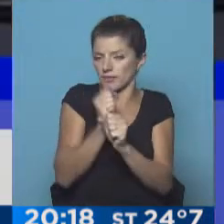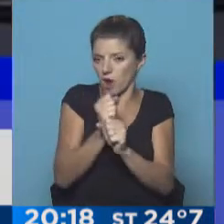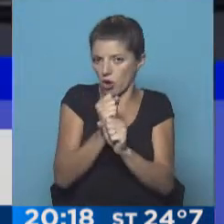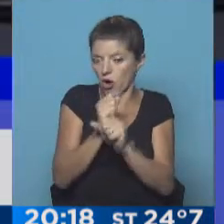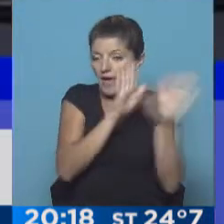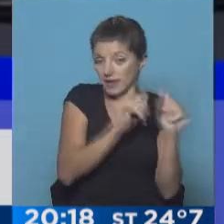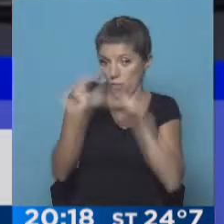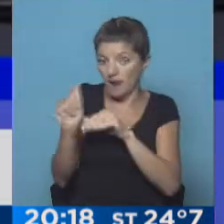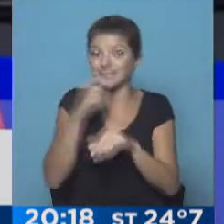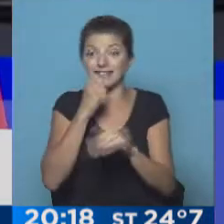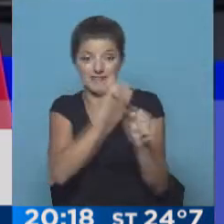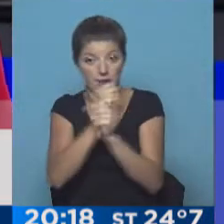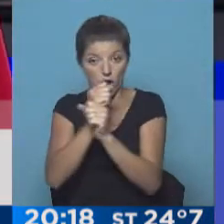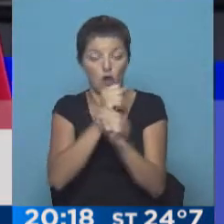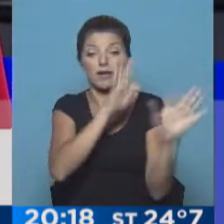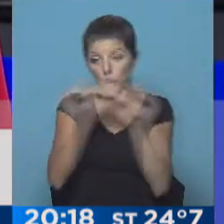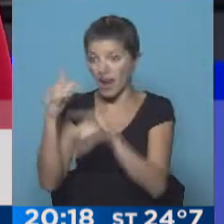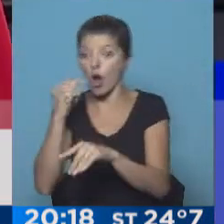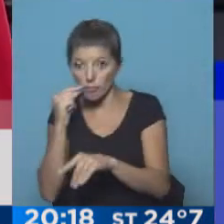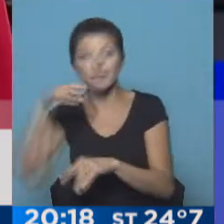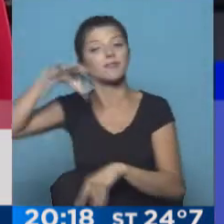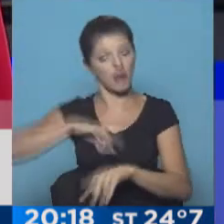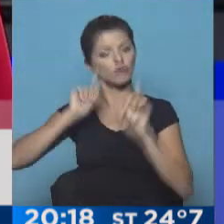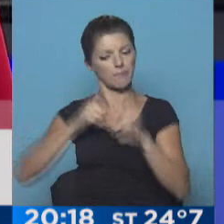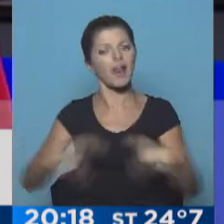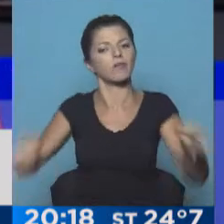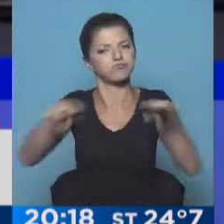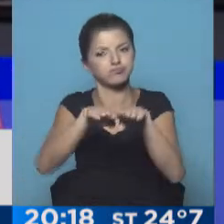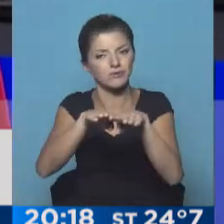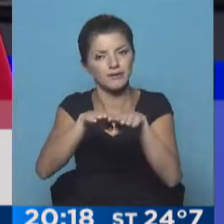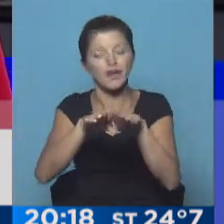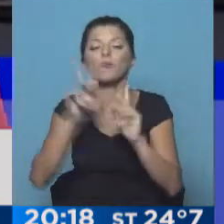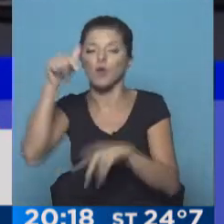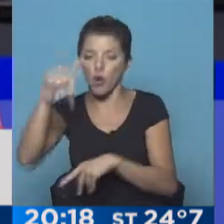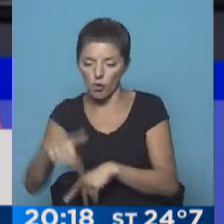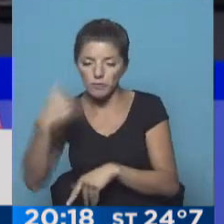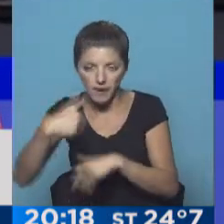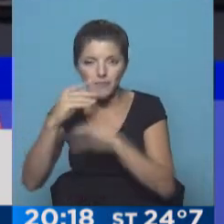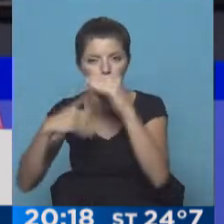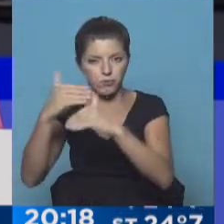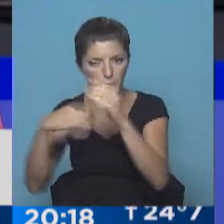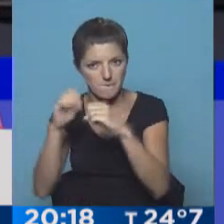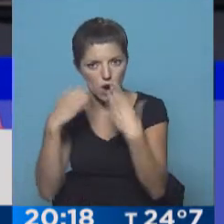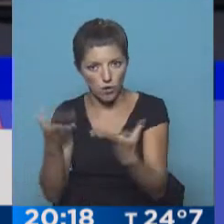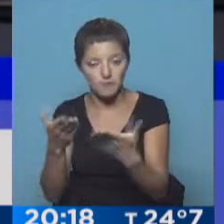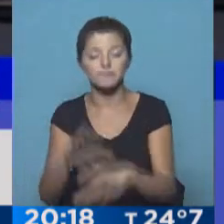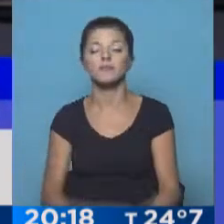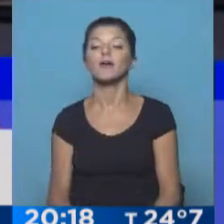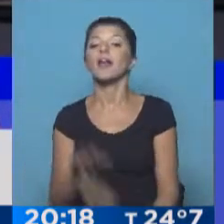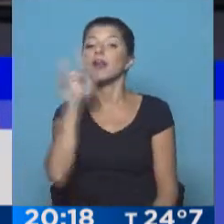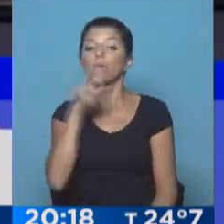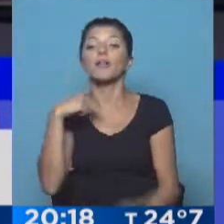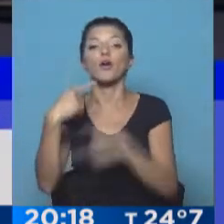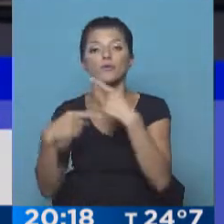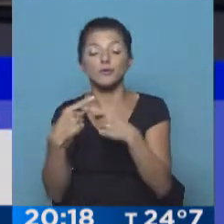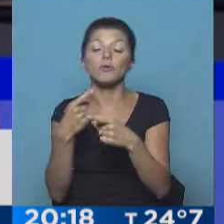por igual trabajo, sigue habiendo una brecha salarial que llega entre el 24 y el 30% según los ámbitos, y esto es que las mujeres seguimos ganando